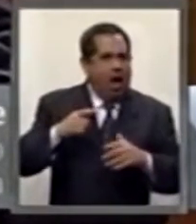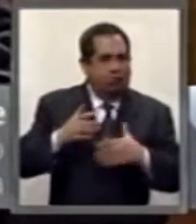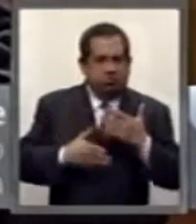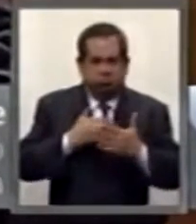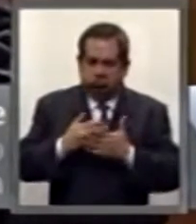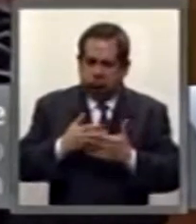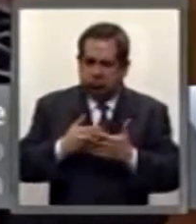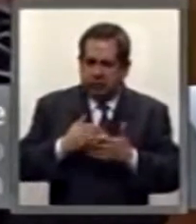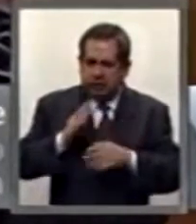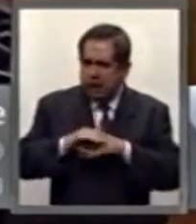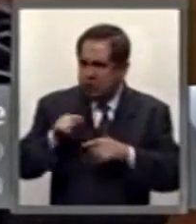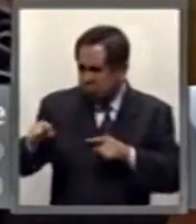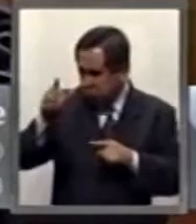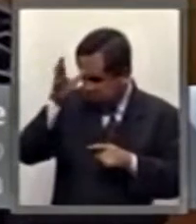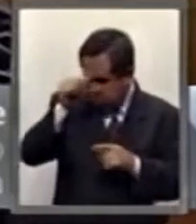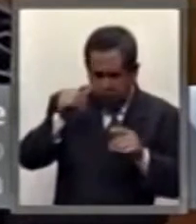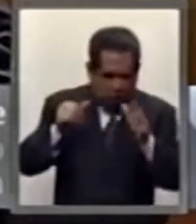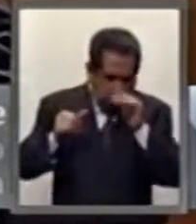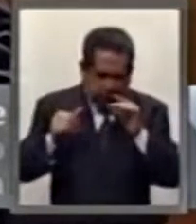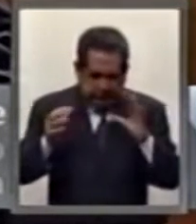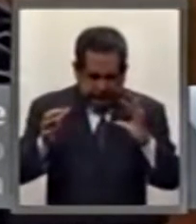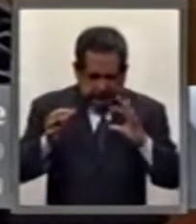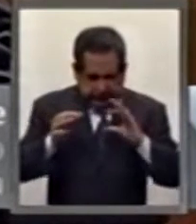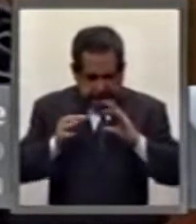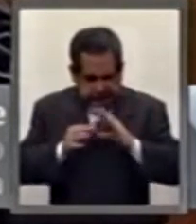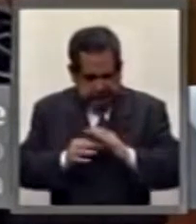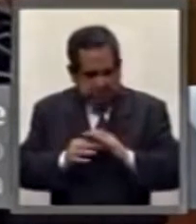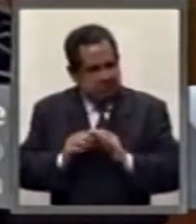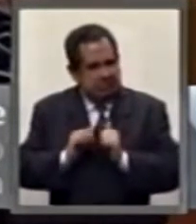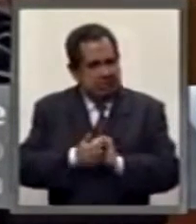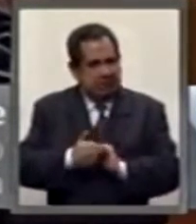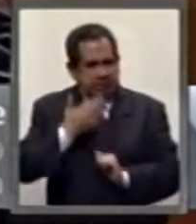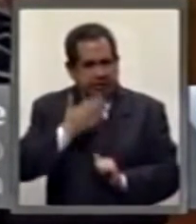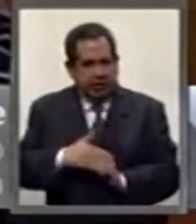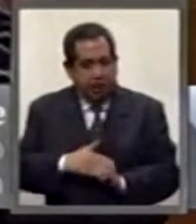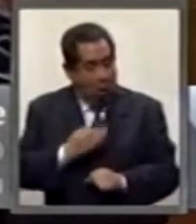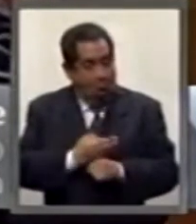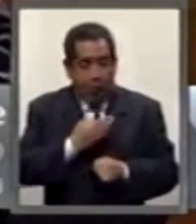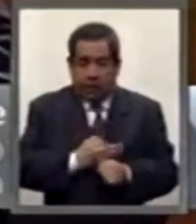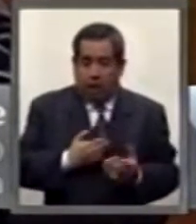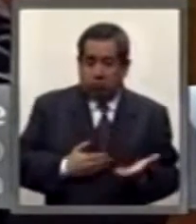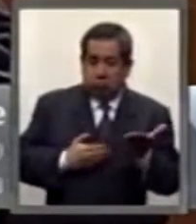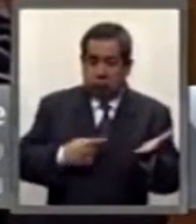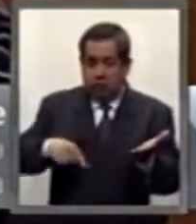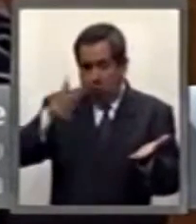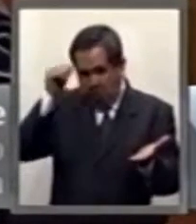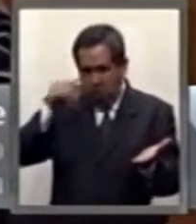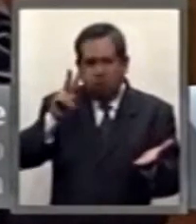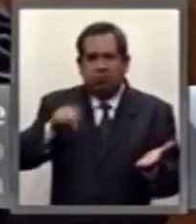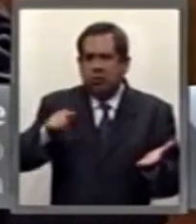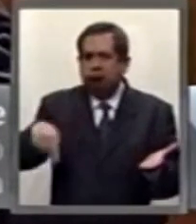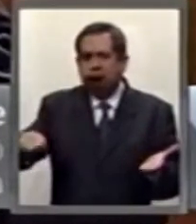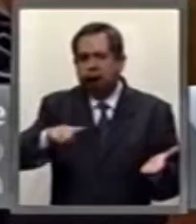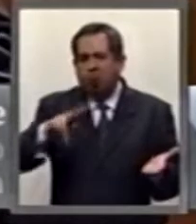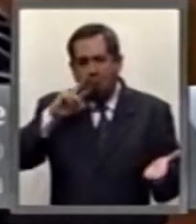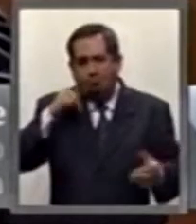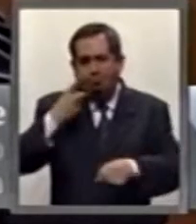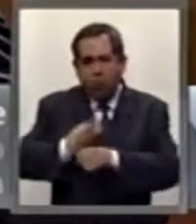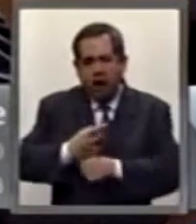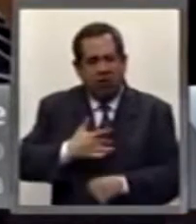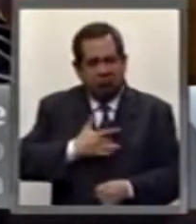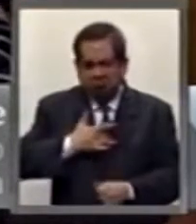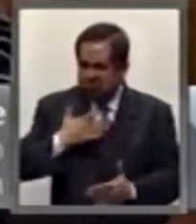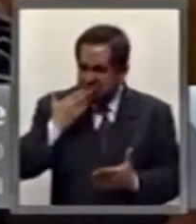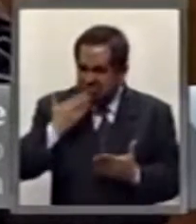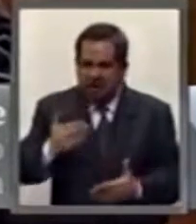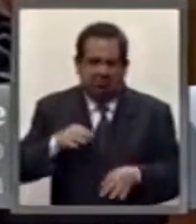por aproximar posiciones y lograr los acuerdos. No podríamos estar presentando estos acuerdos hoy sin la buena voluntad de los participantes